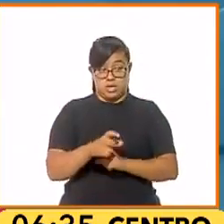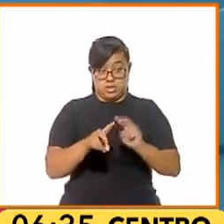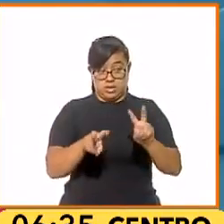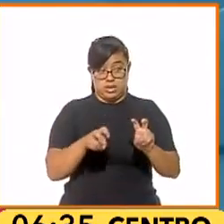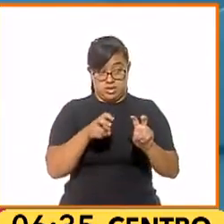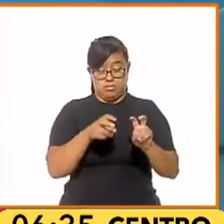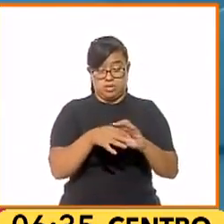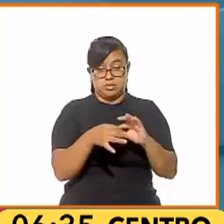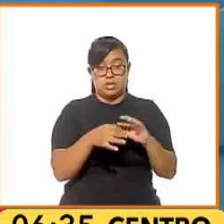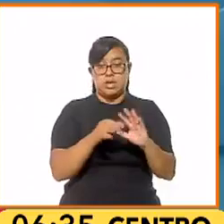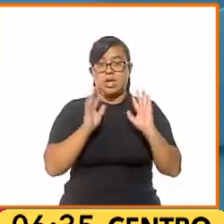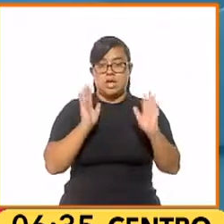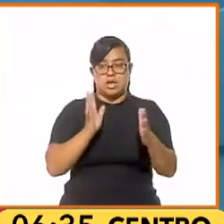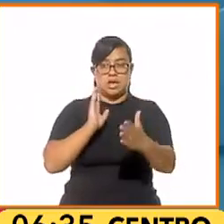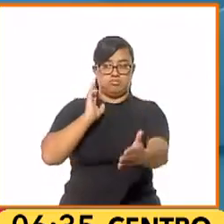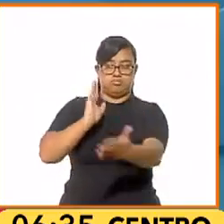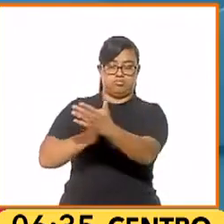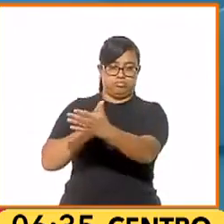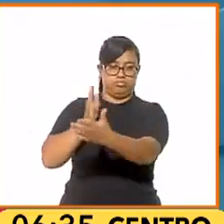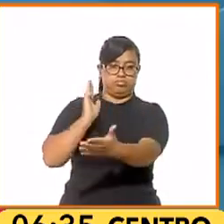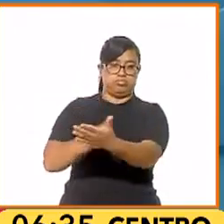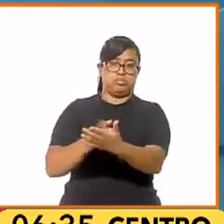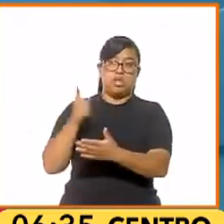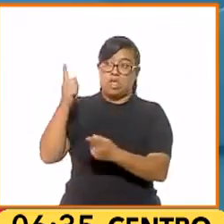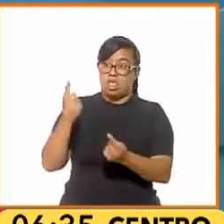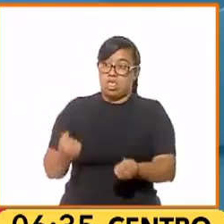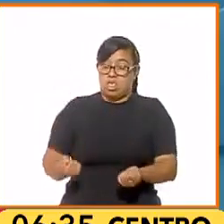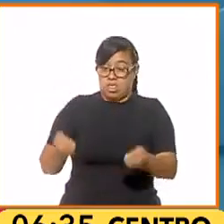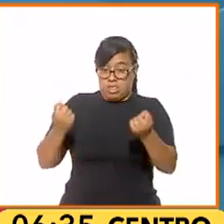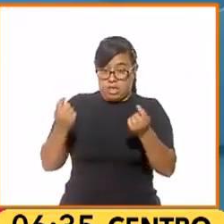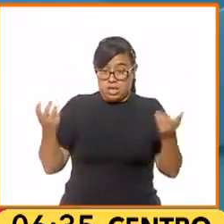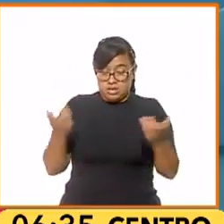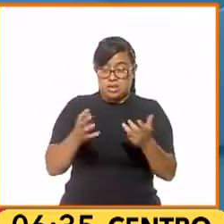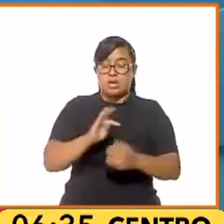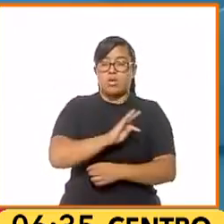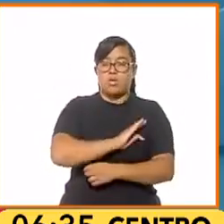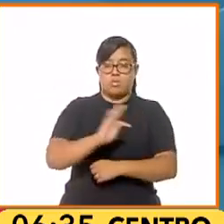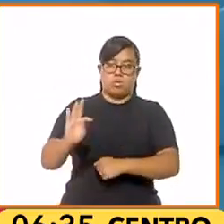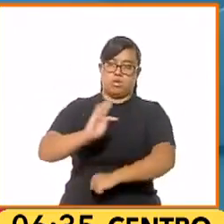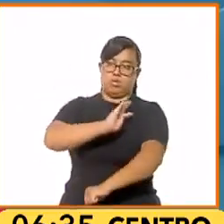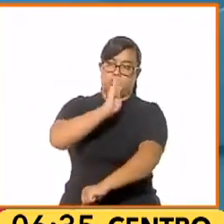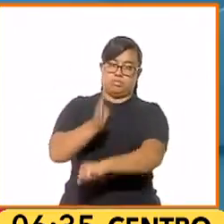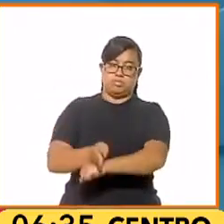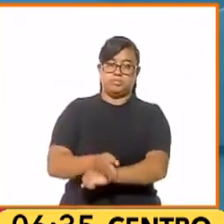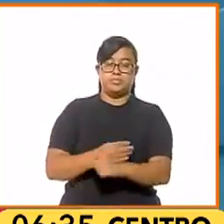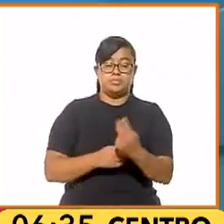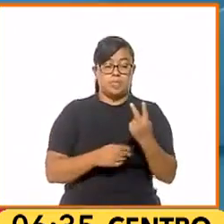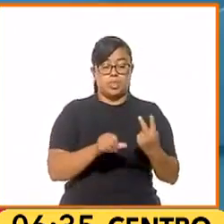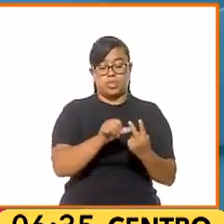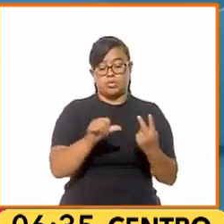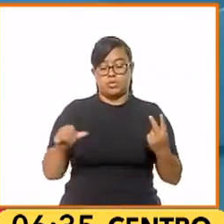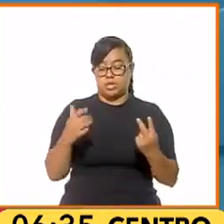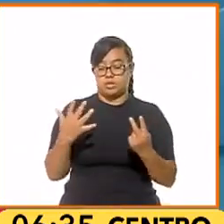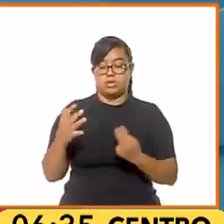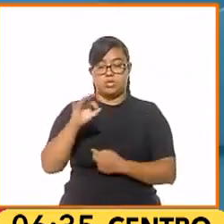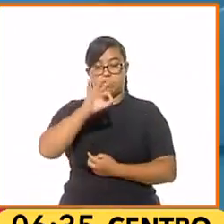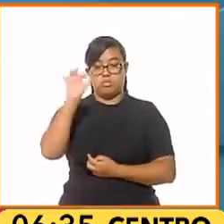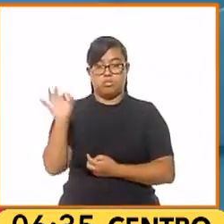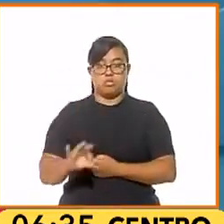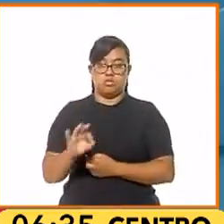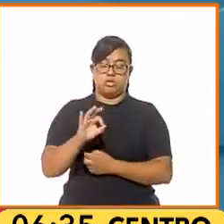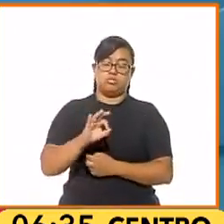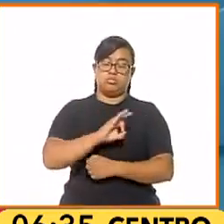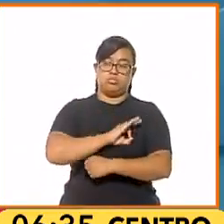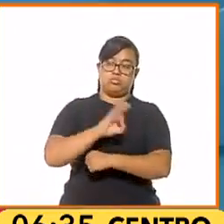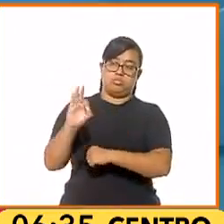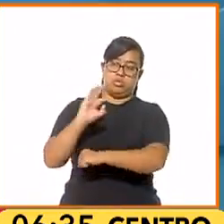hay sanciones para los concesionarios que incurran en estas prácticas. Son de 2 a 5% las